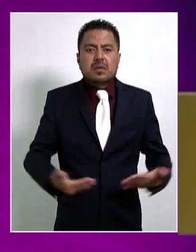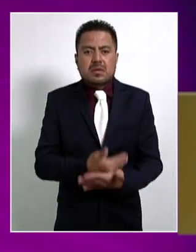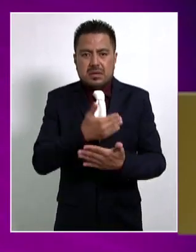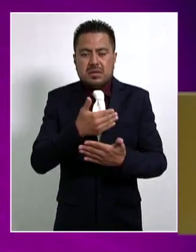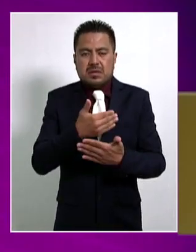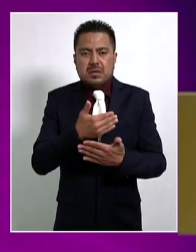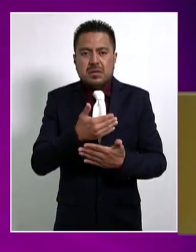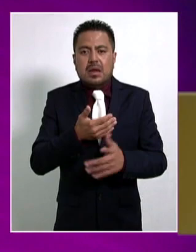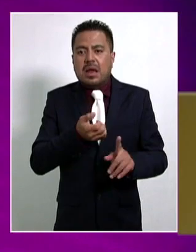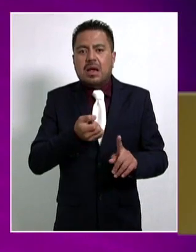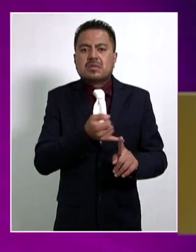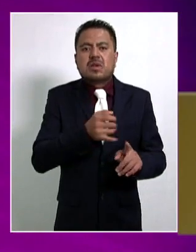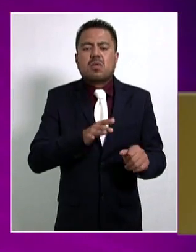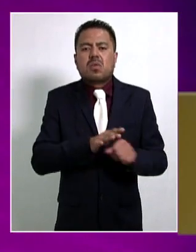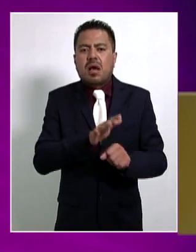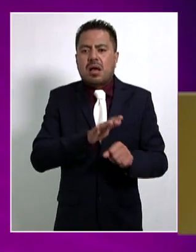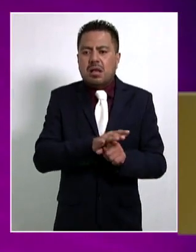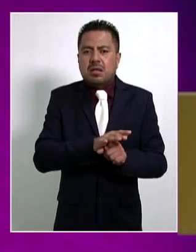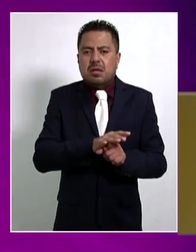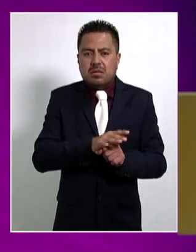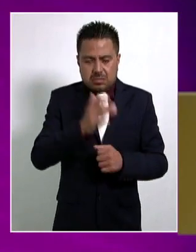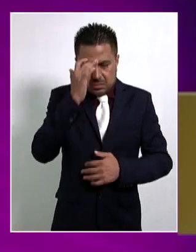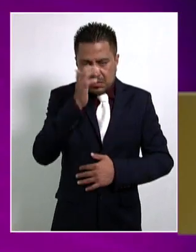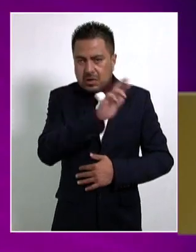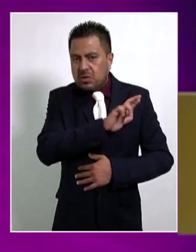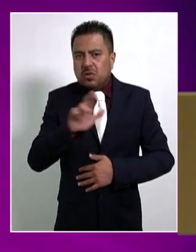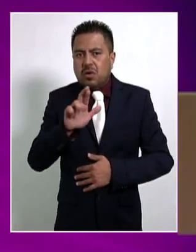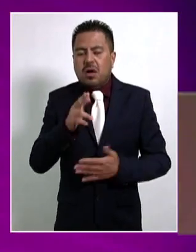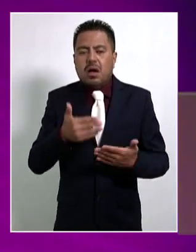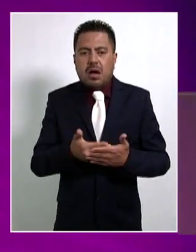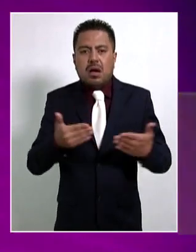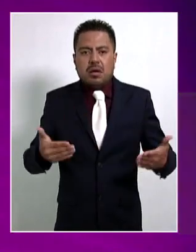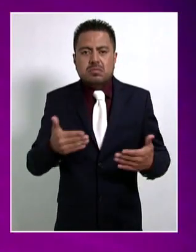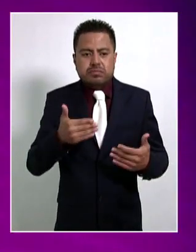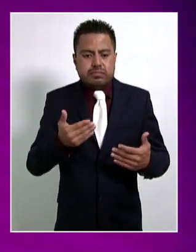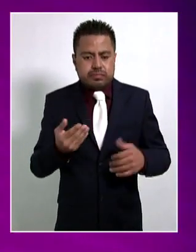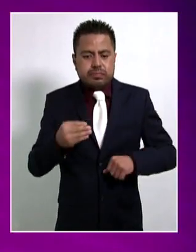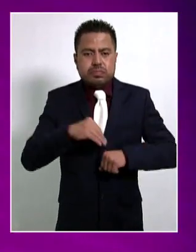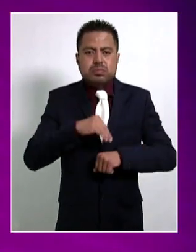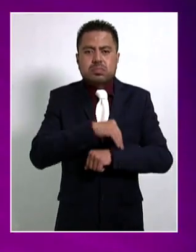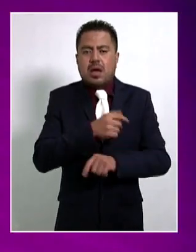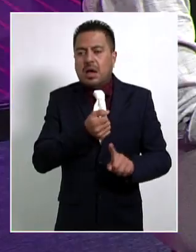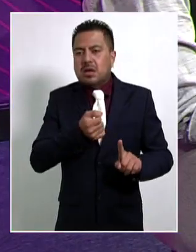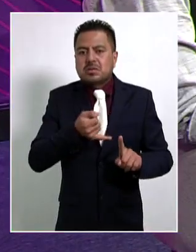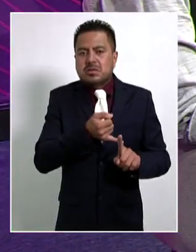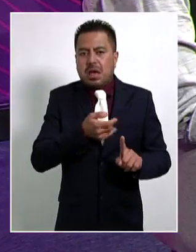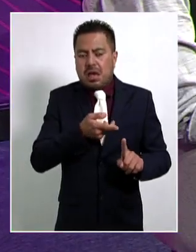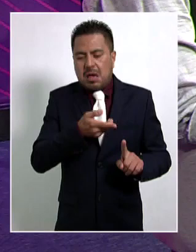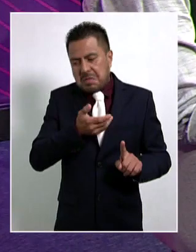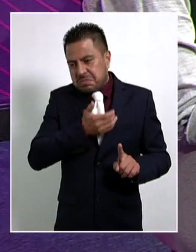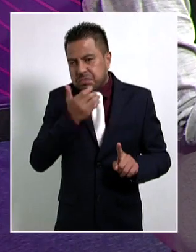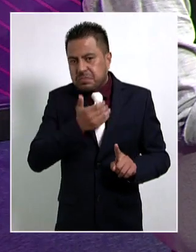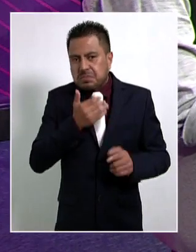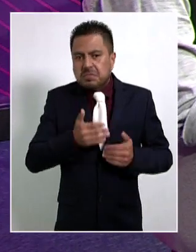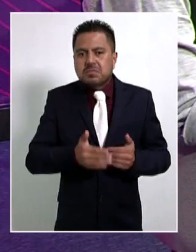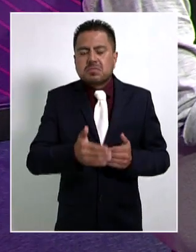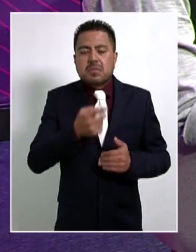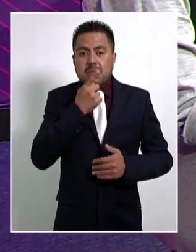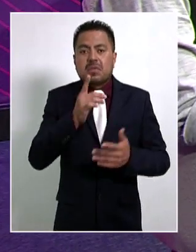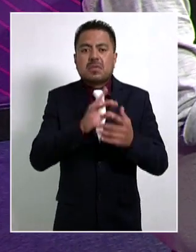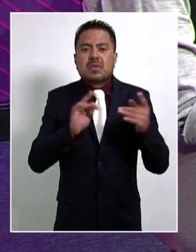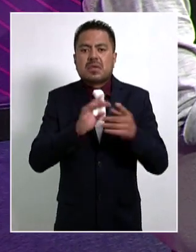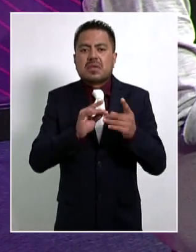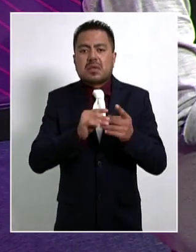¿no? Hacia la identidad reconocida, asumida por sí mismos, por sí mismas, ¿no? Es decir,